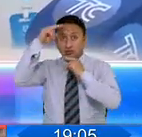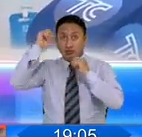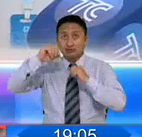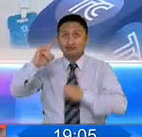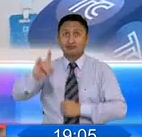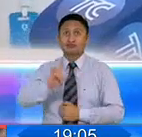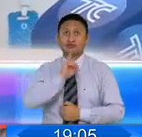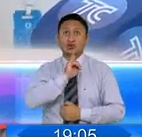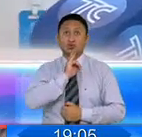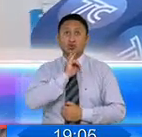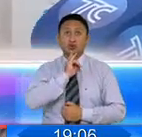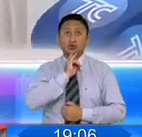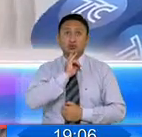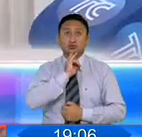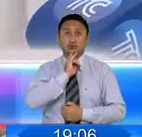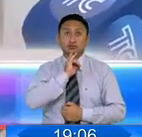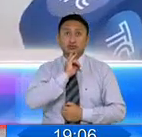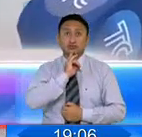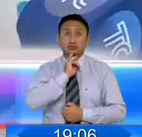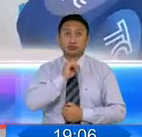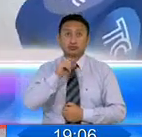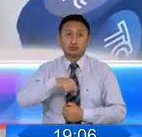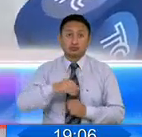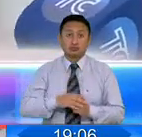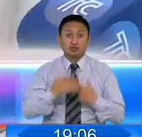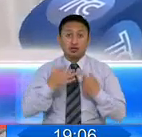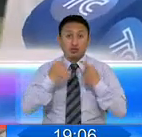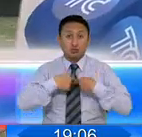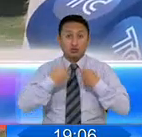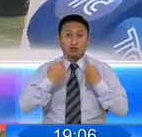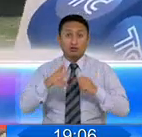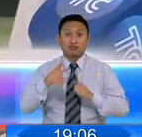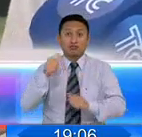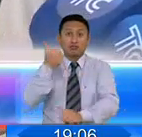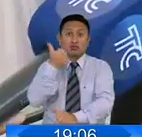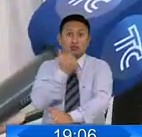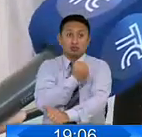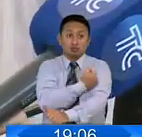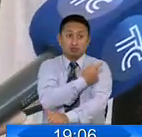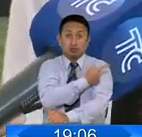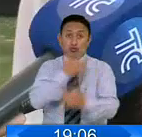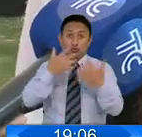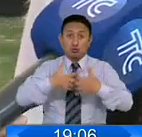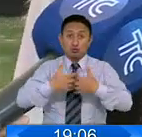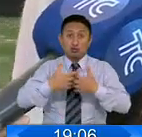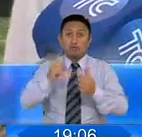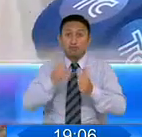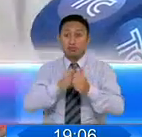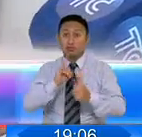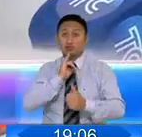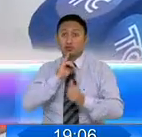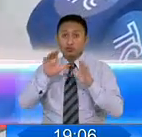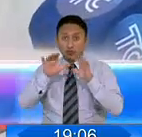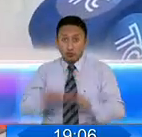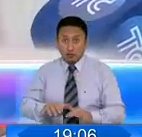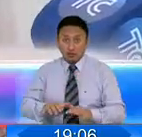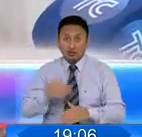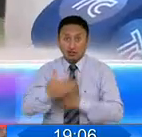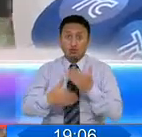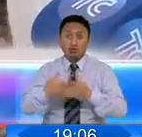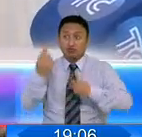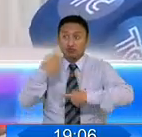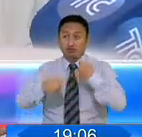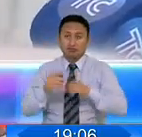Unidos se ha pronunciado en relación a que las vacunas que se produzcan en Estados Unidos deben primero quedarse en Estados Unidos.